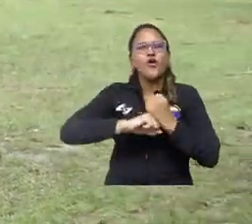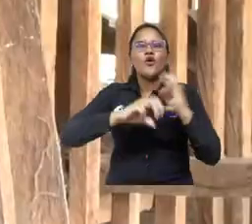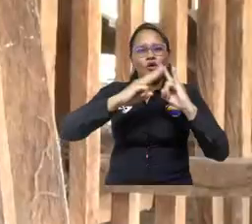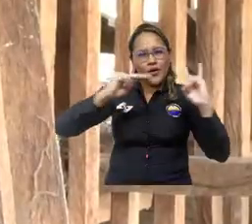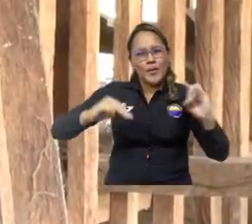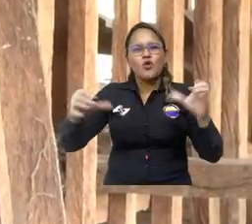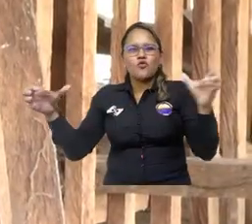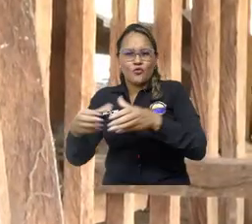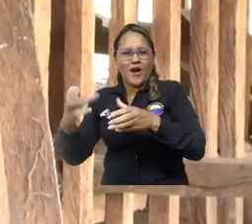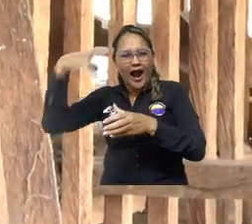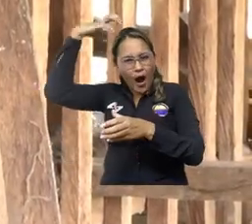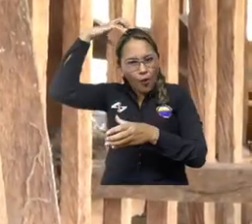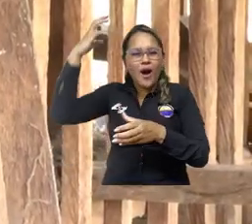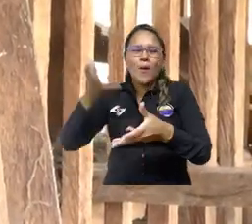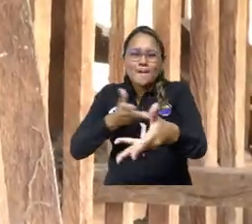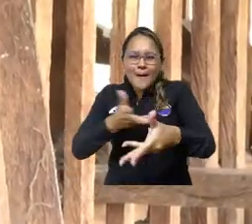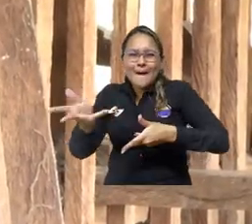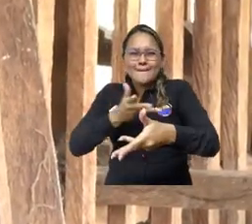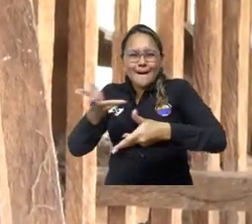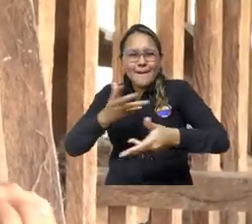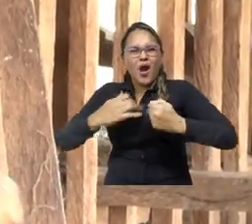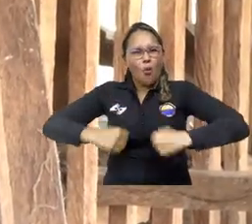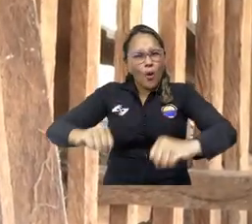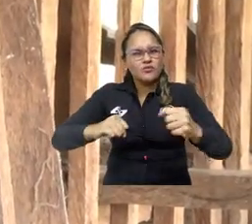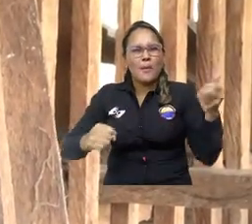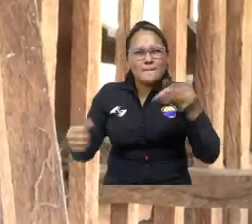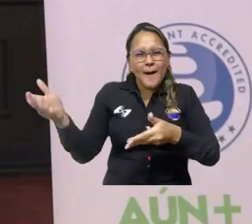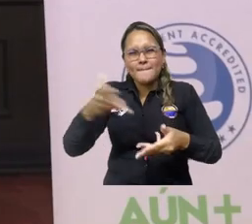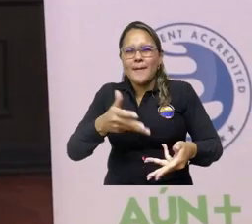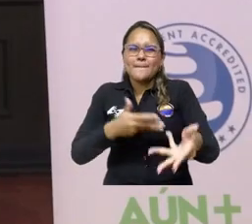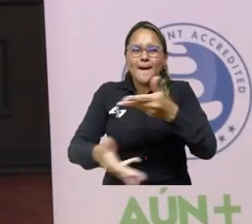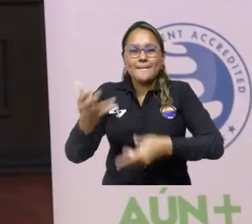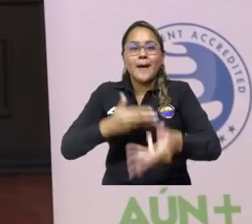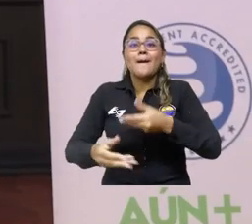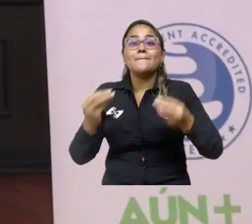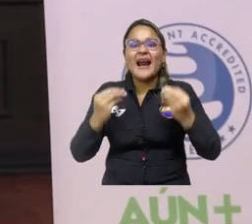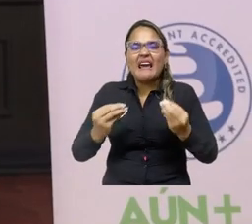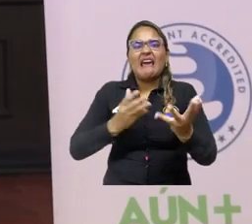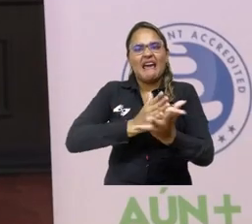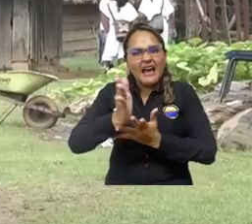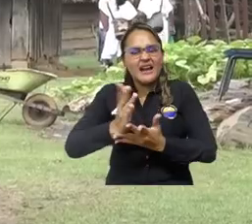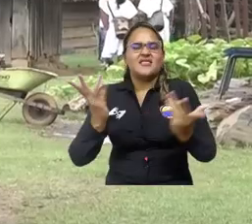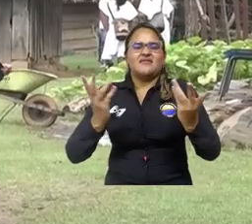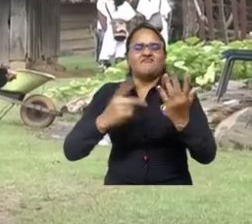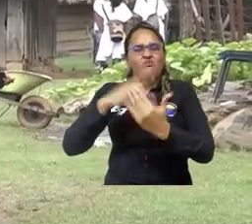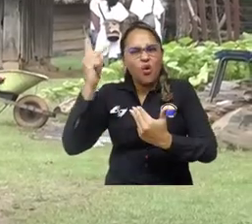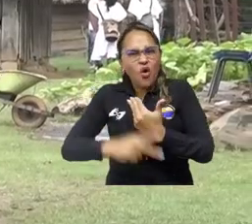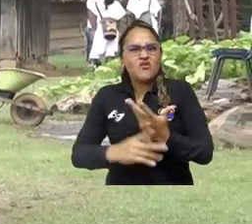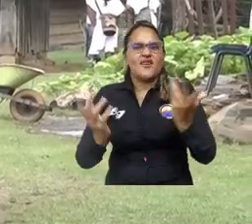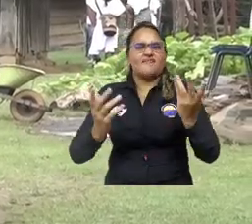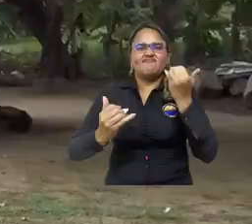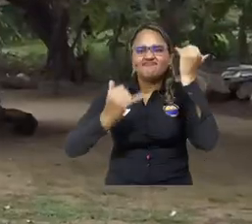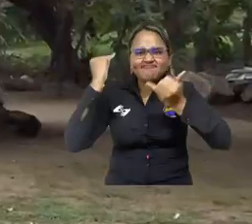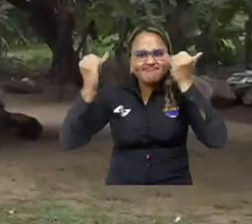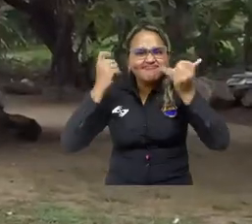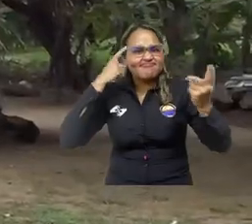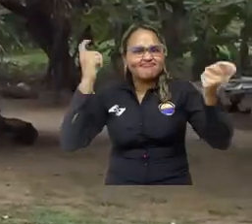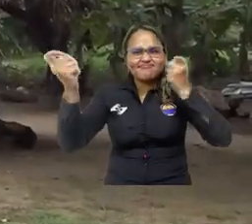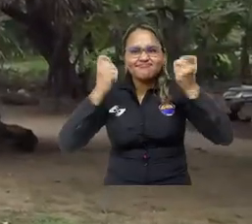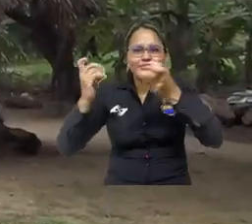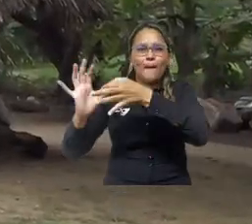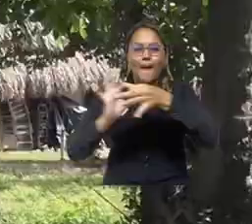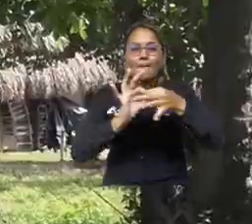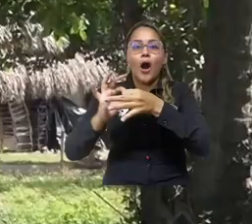de cooperación entre Unimagdalena y el Cabildo Arhuaco, aunando esfuerzos que permitan la articulación de los programas, proyectos y otras